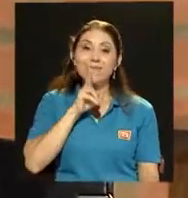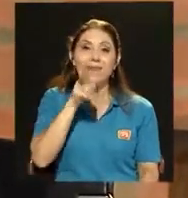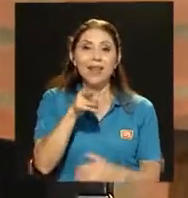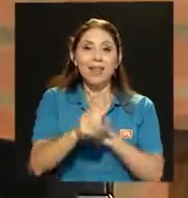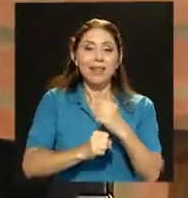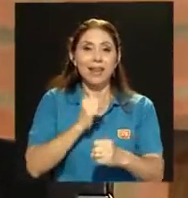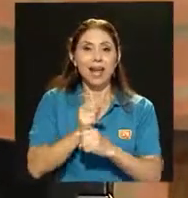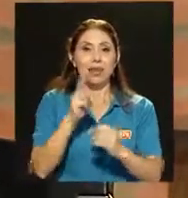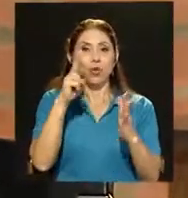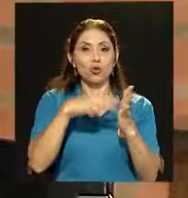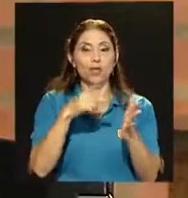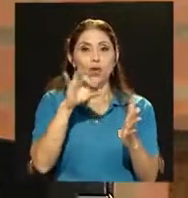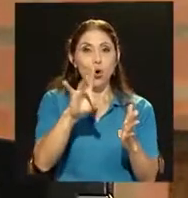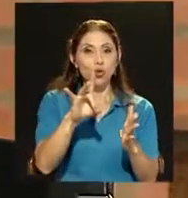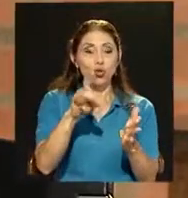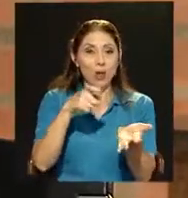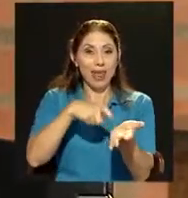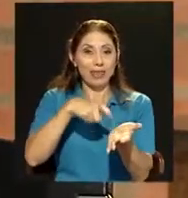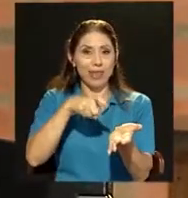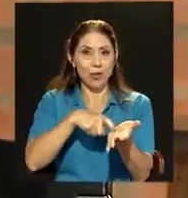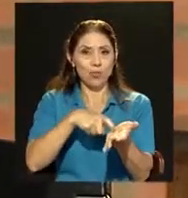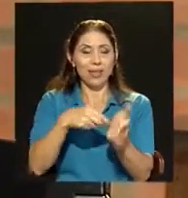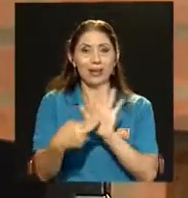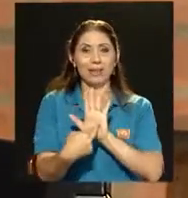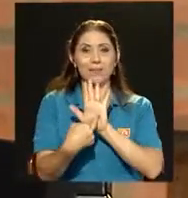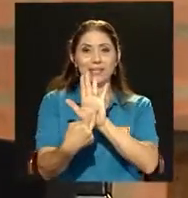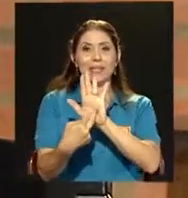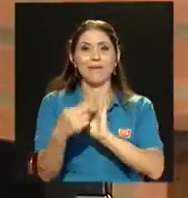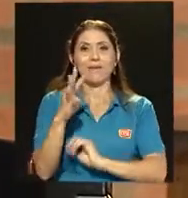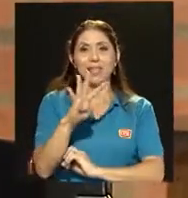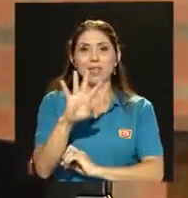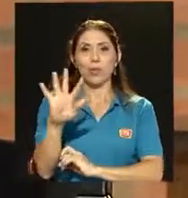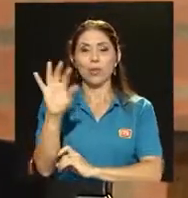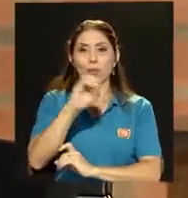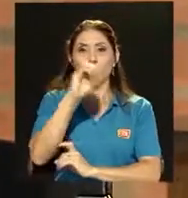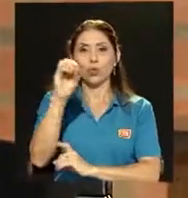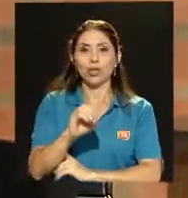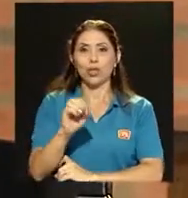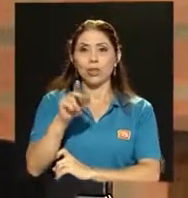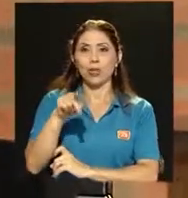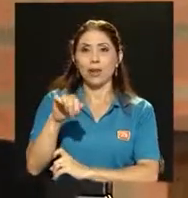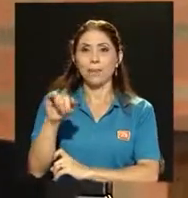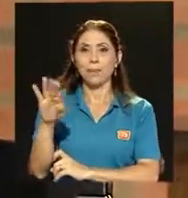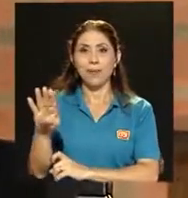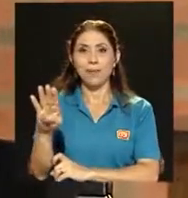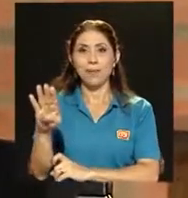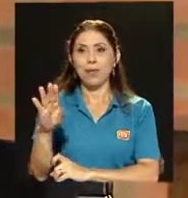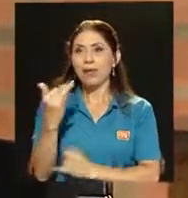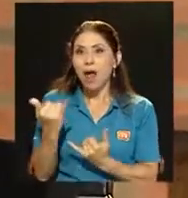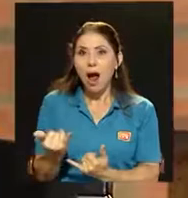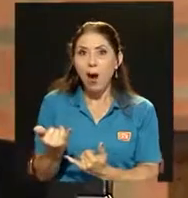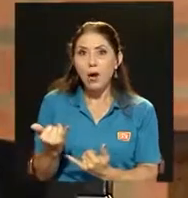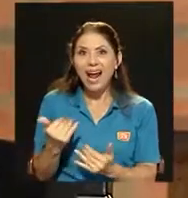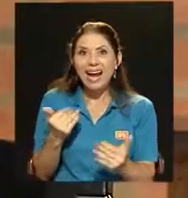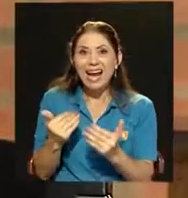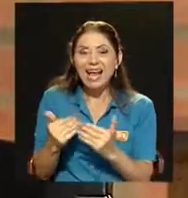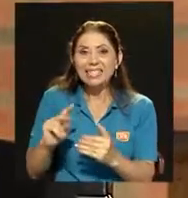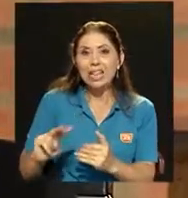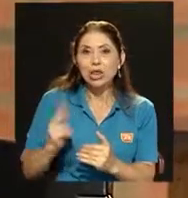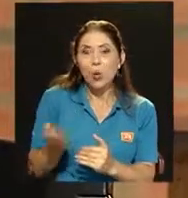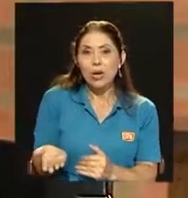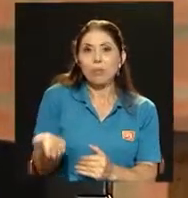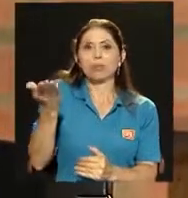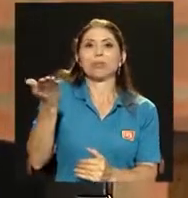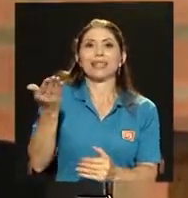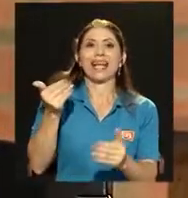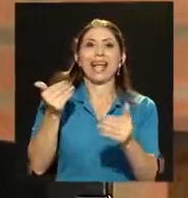lo que es la deuda, ¿verdad?, representaba un 24% del PIB y ya estamos en el 49%, casi el doble. Entonces, todas